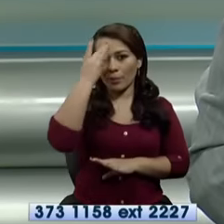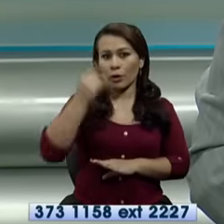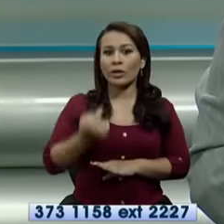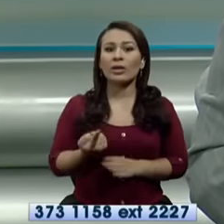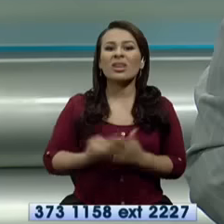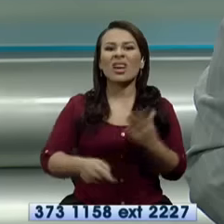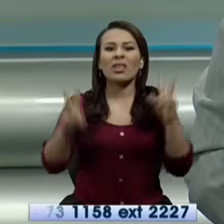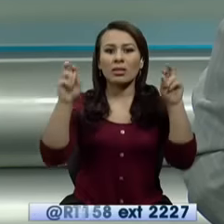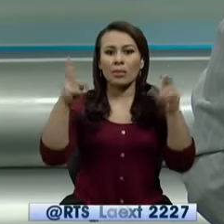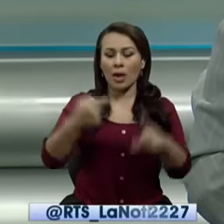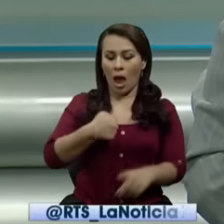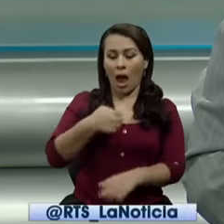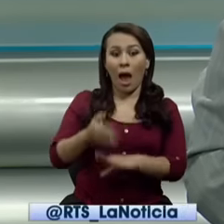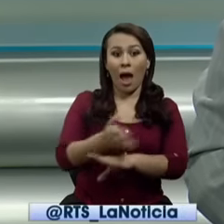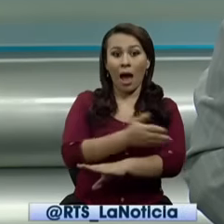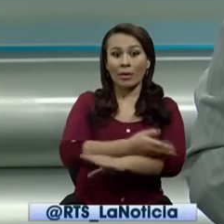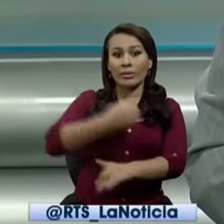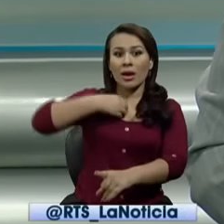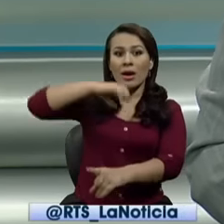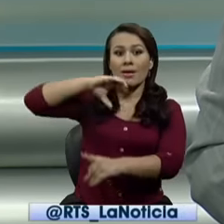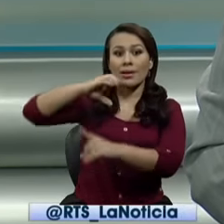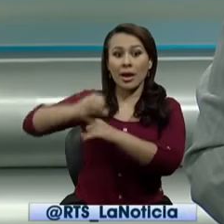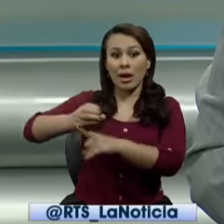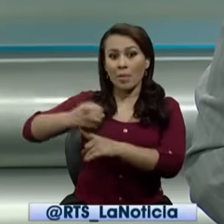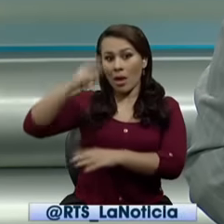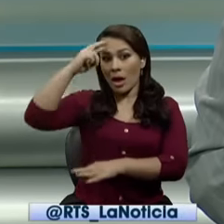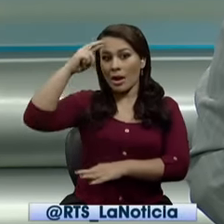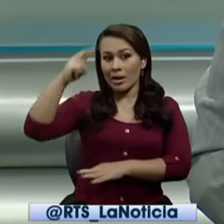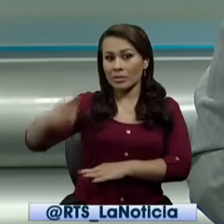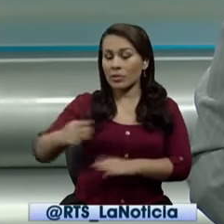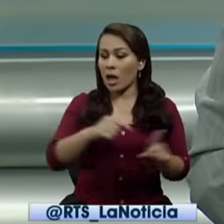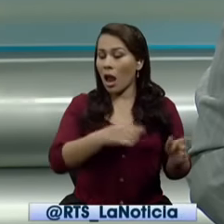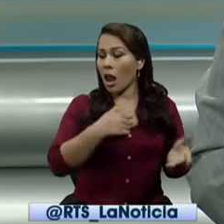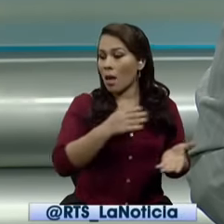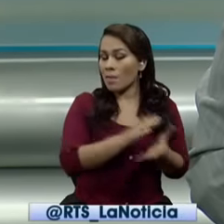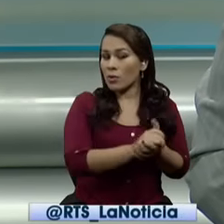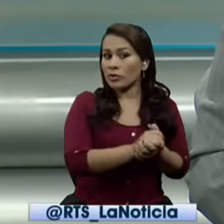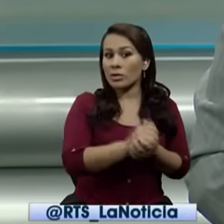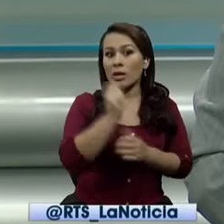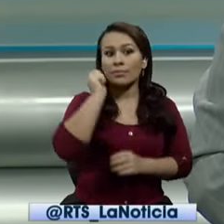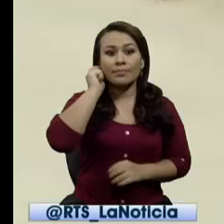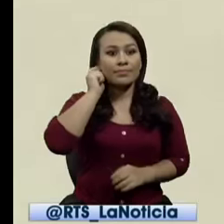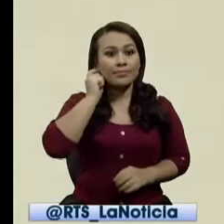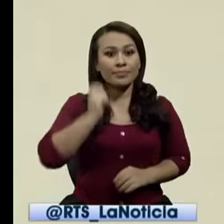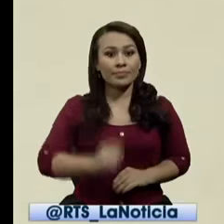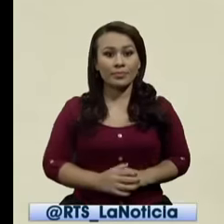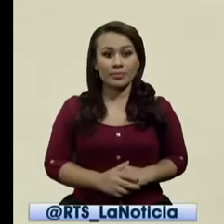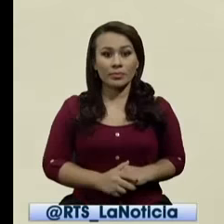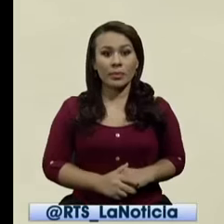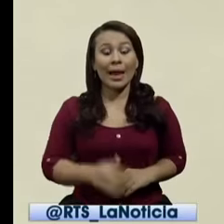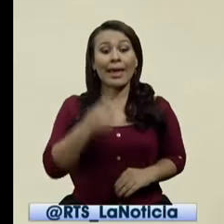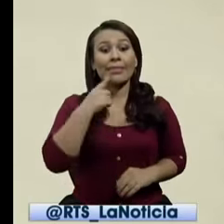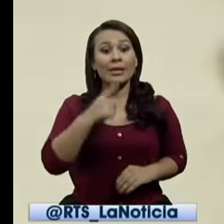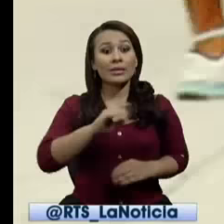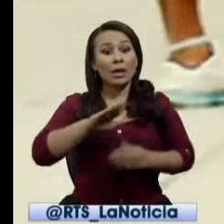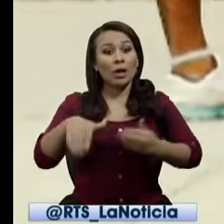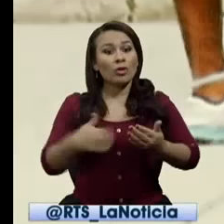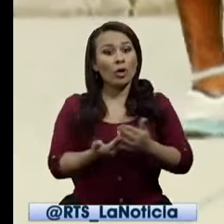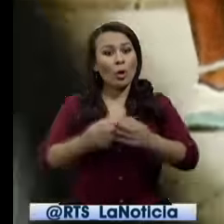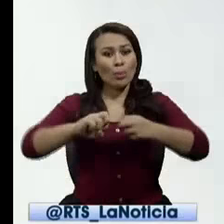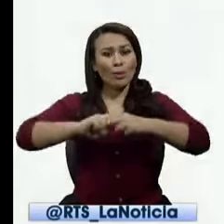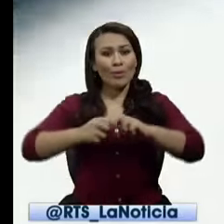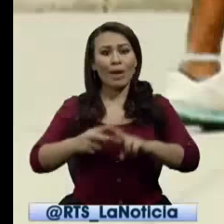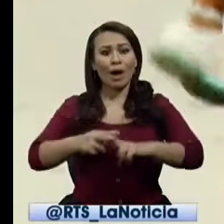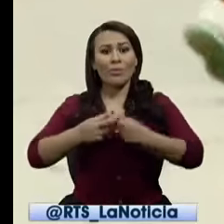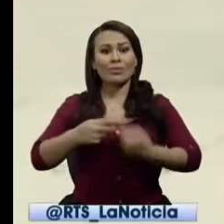les habrían reclamado luego que ir respetaron a su esposa veamos aseguran que todo se habría iniciado